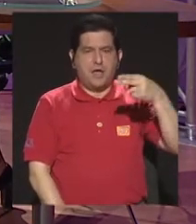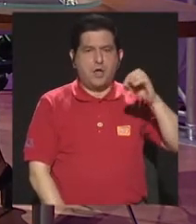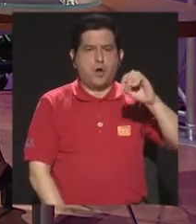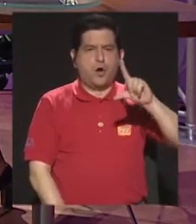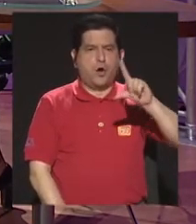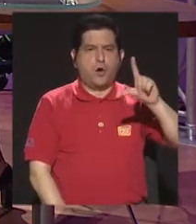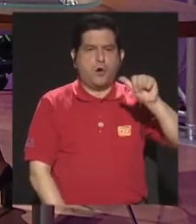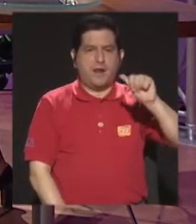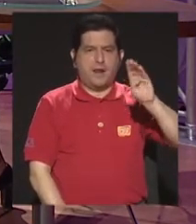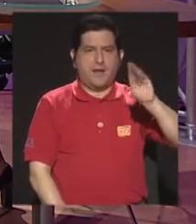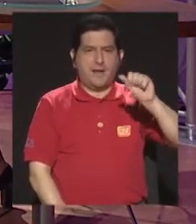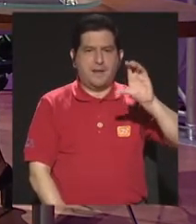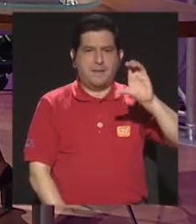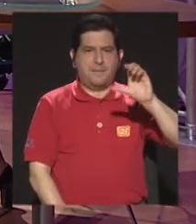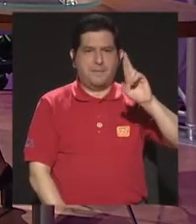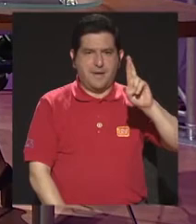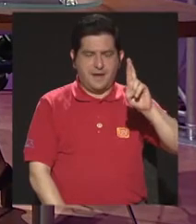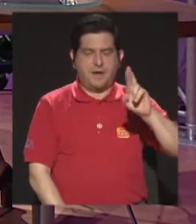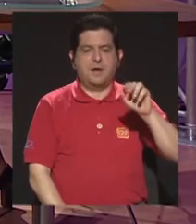heyholabac.org.